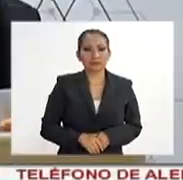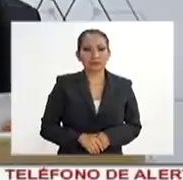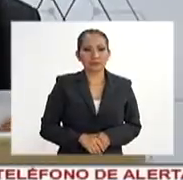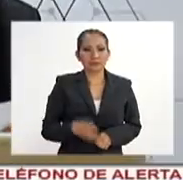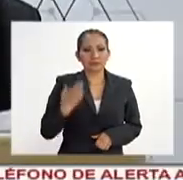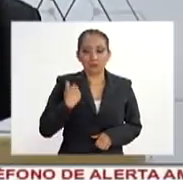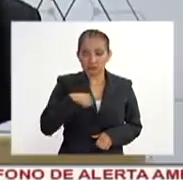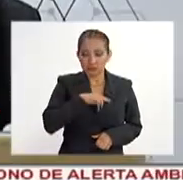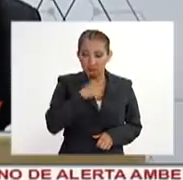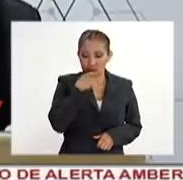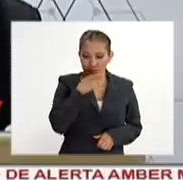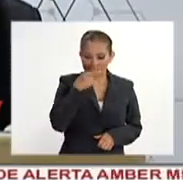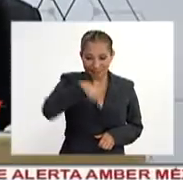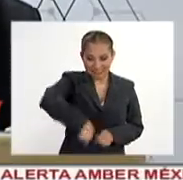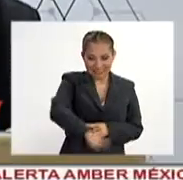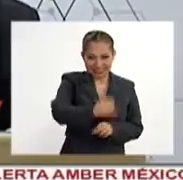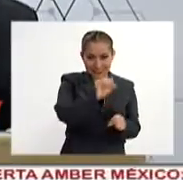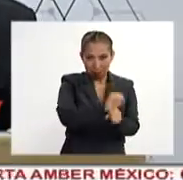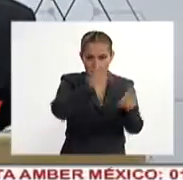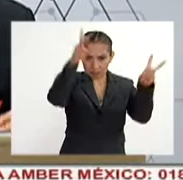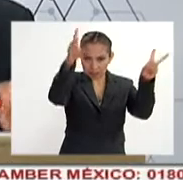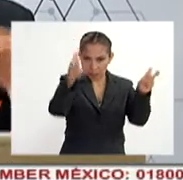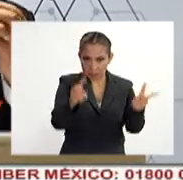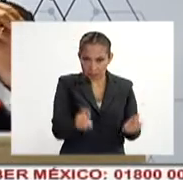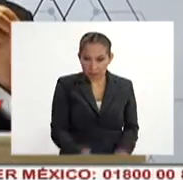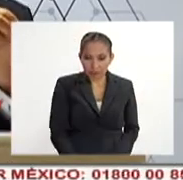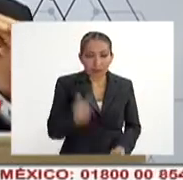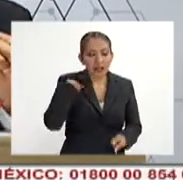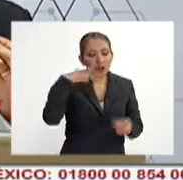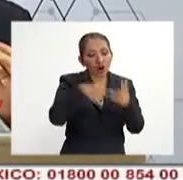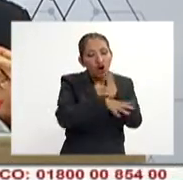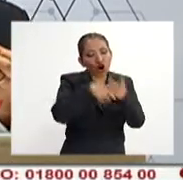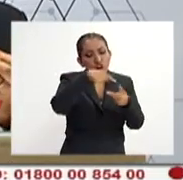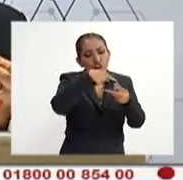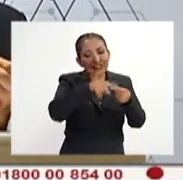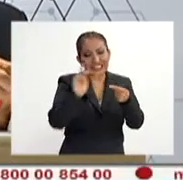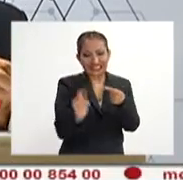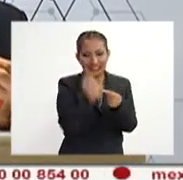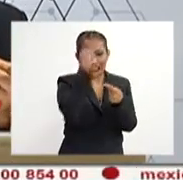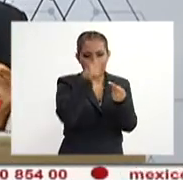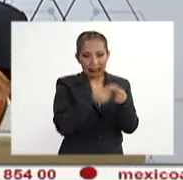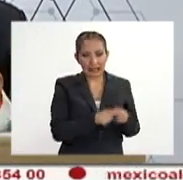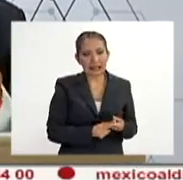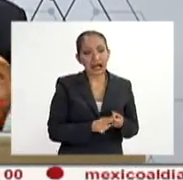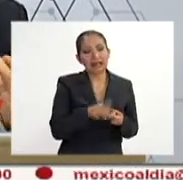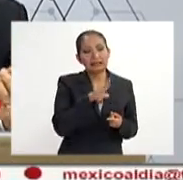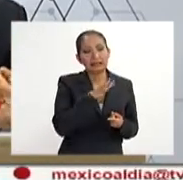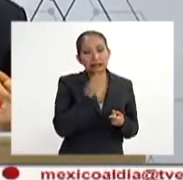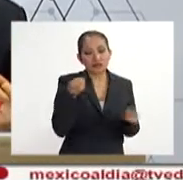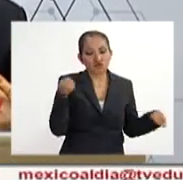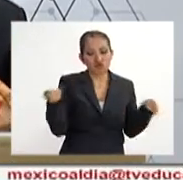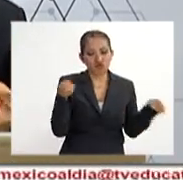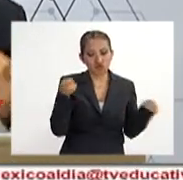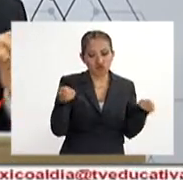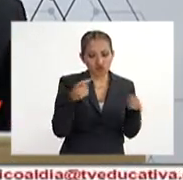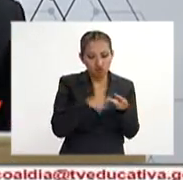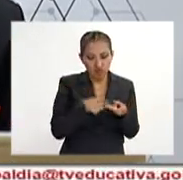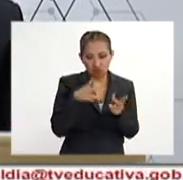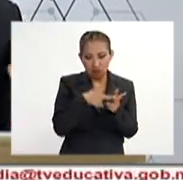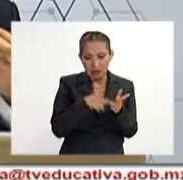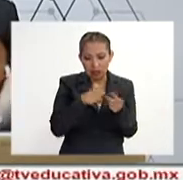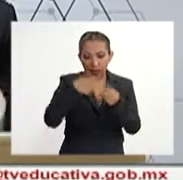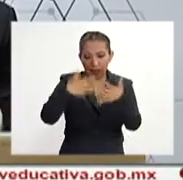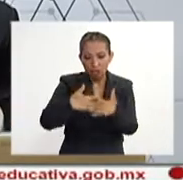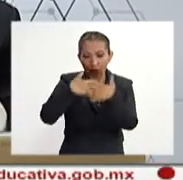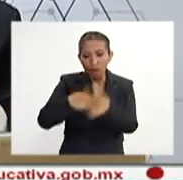Vamos a hablar en esta semana de los elementos técnicos que los reguladores, la